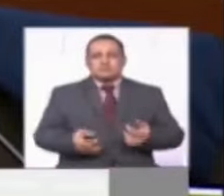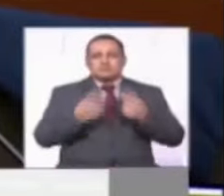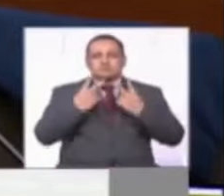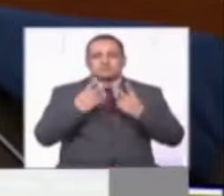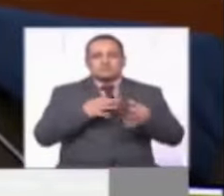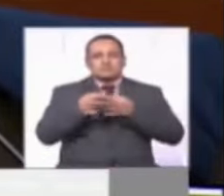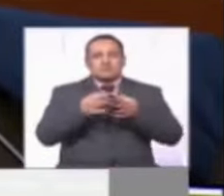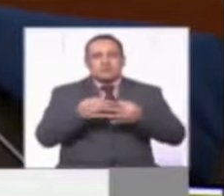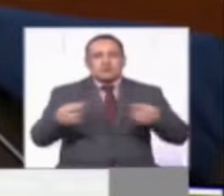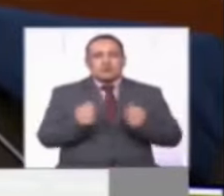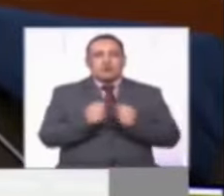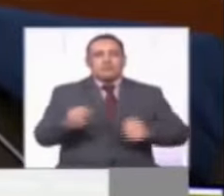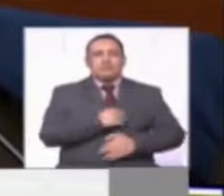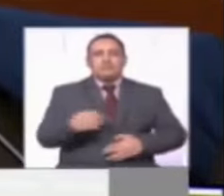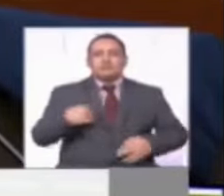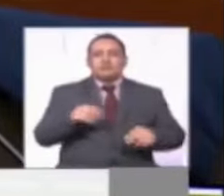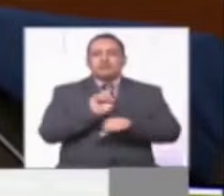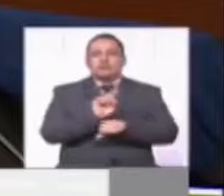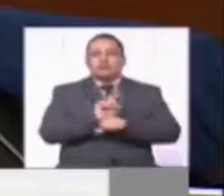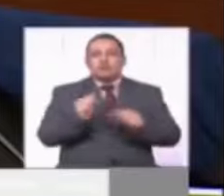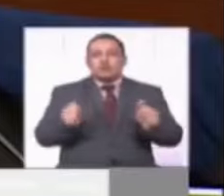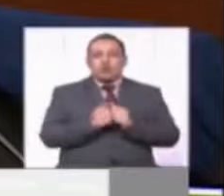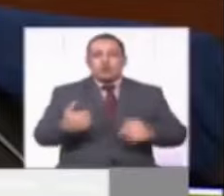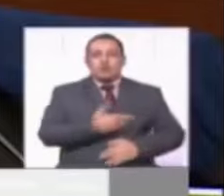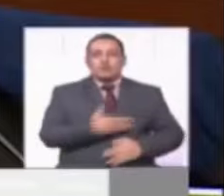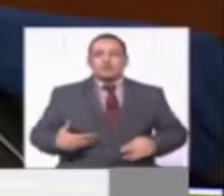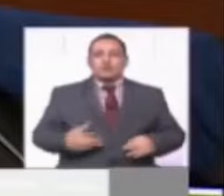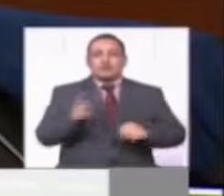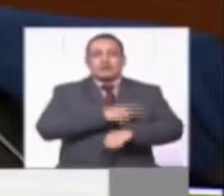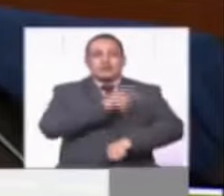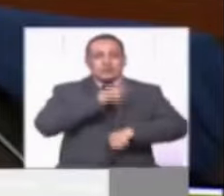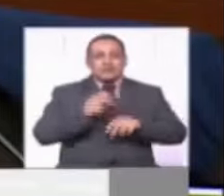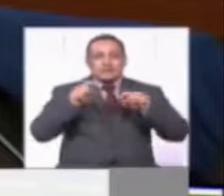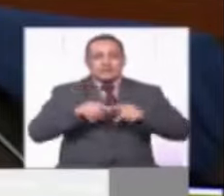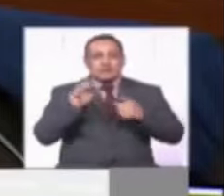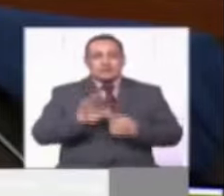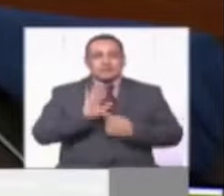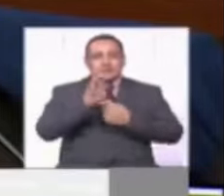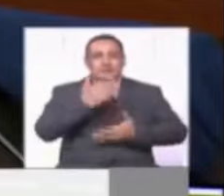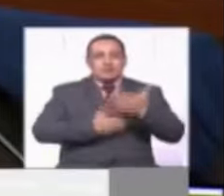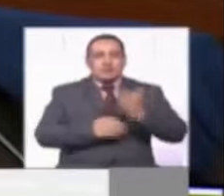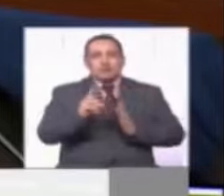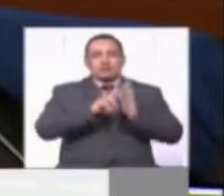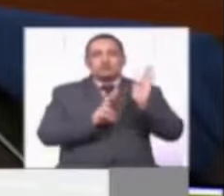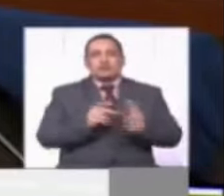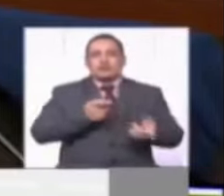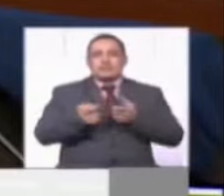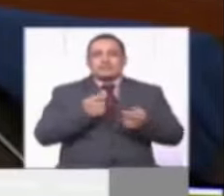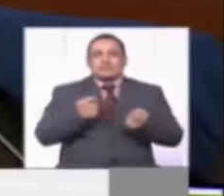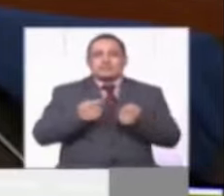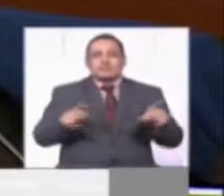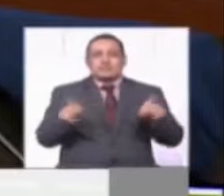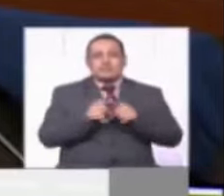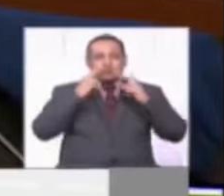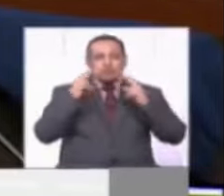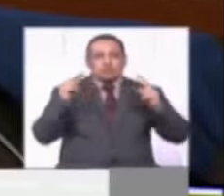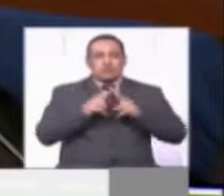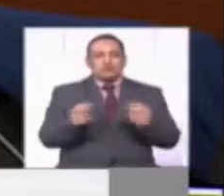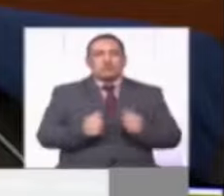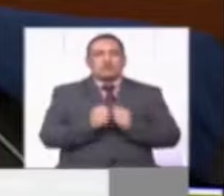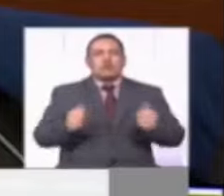que tanto el Ministerio de Educación como los gobiernos regionales deben expedir de oficio las resoluciones administrativas de reconocimiento y